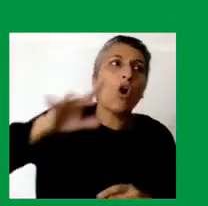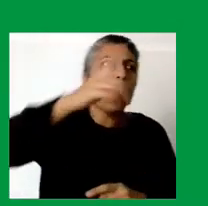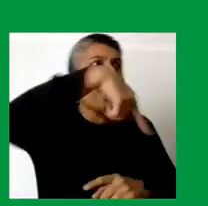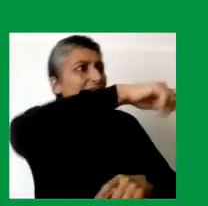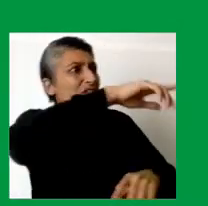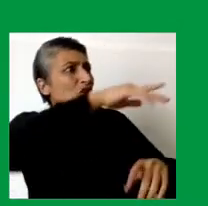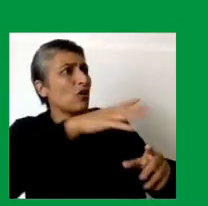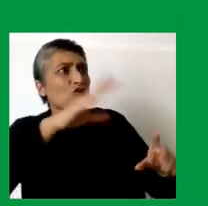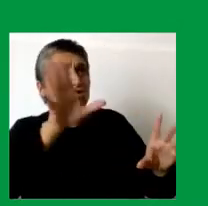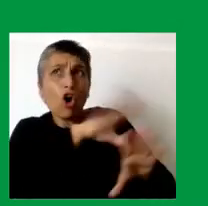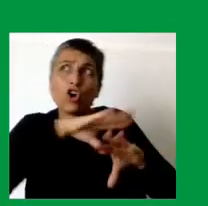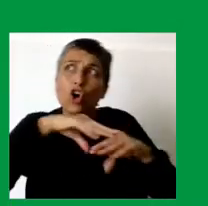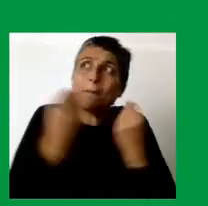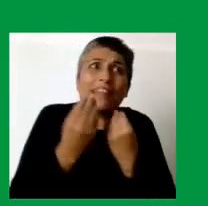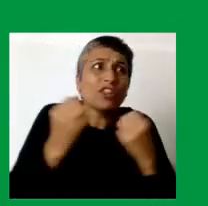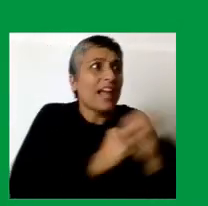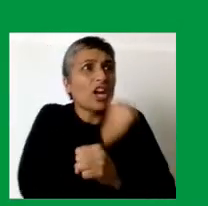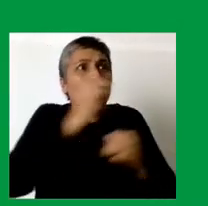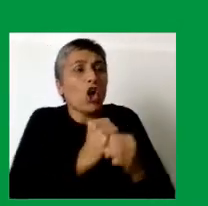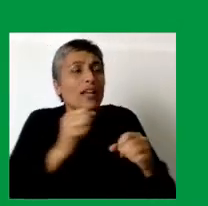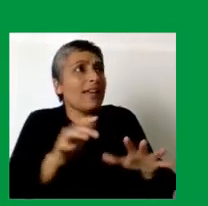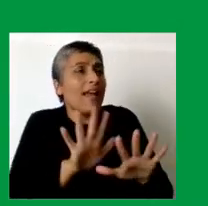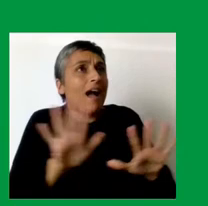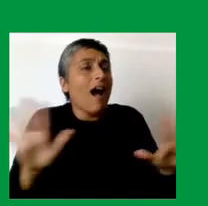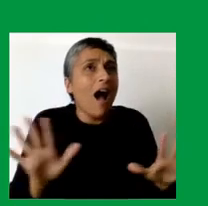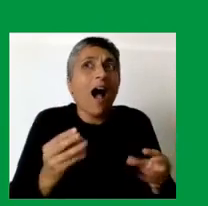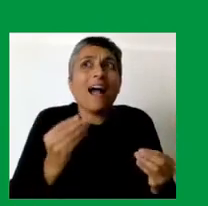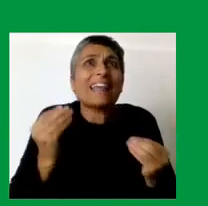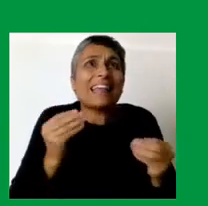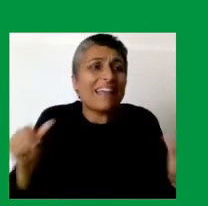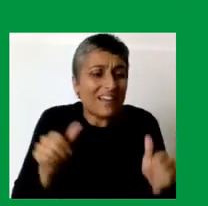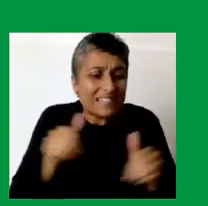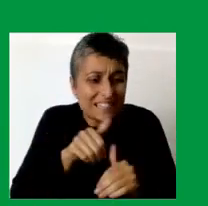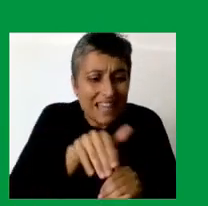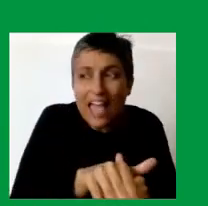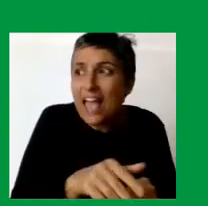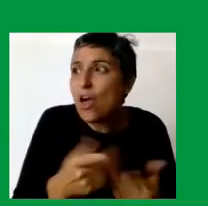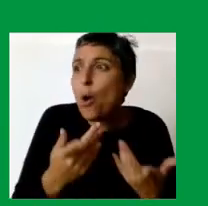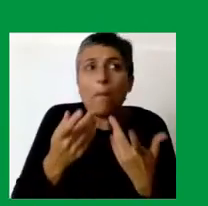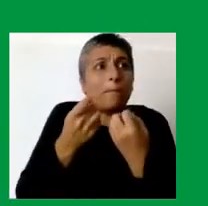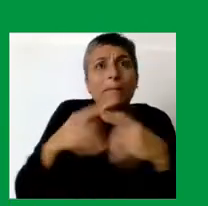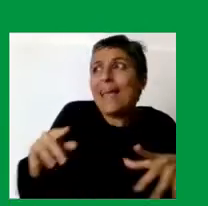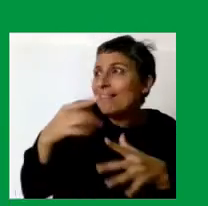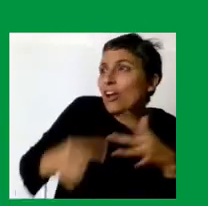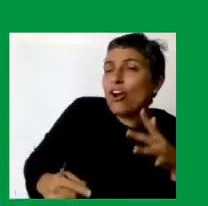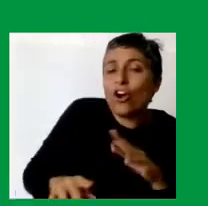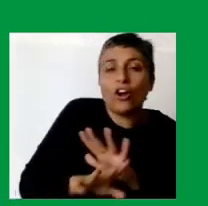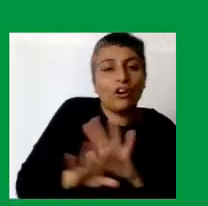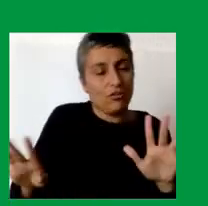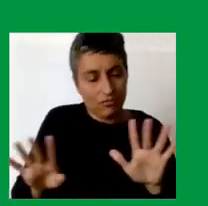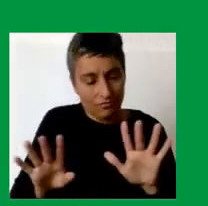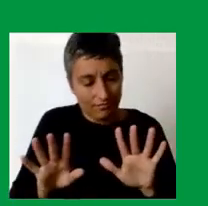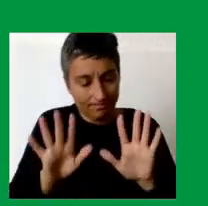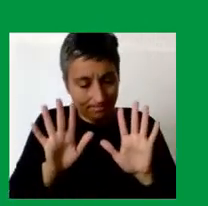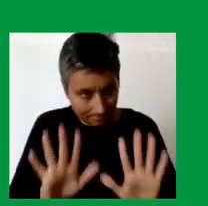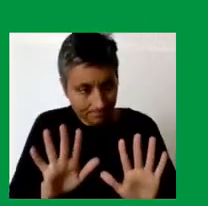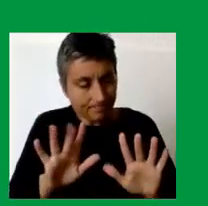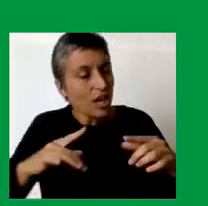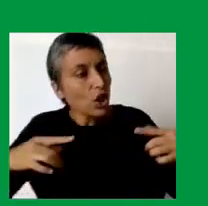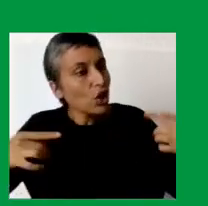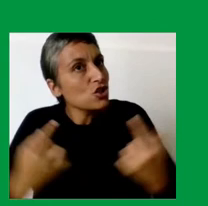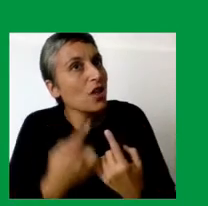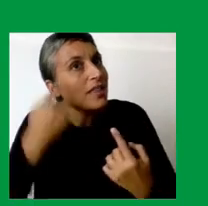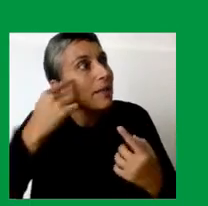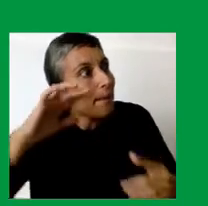a automatizar, ¿cómo vamos a hacer? ¿Vamos a perder un montón de cosas? No, nosotros tenemos que tratar de utilizarla